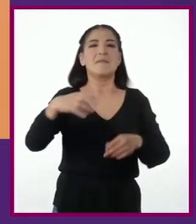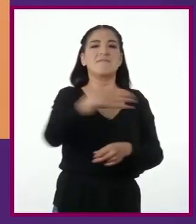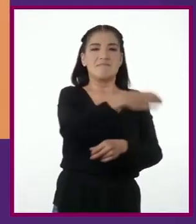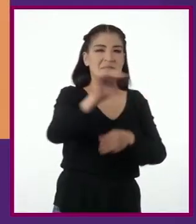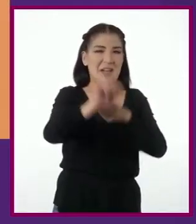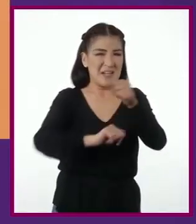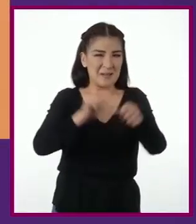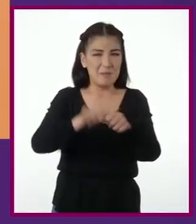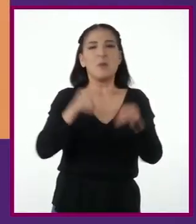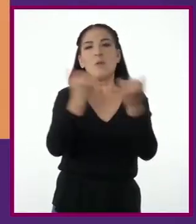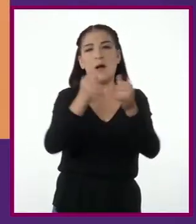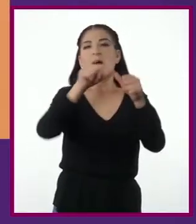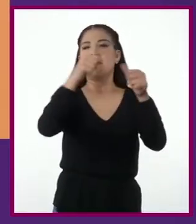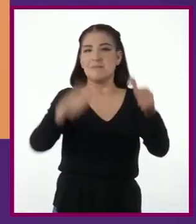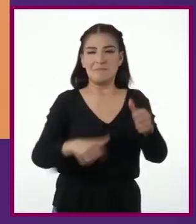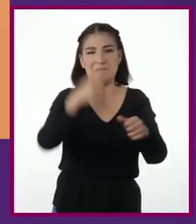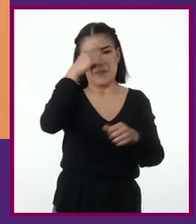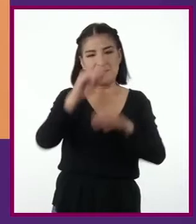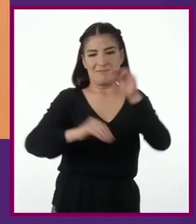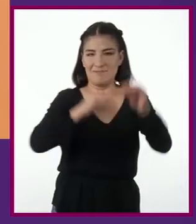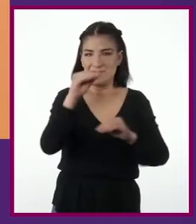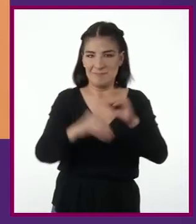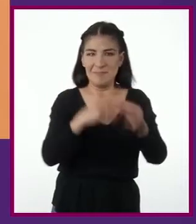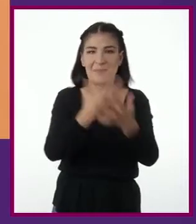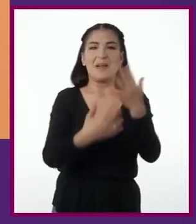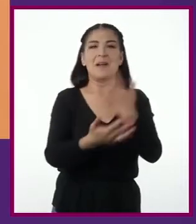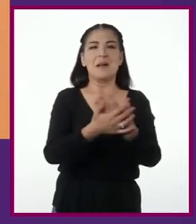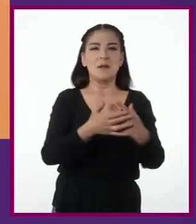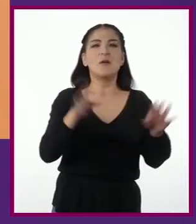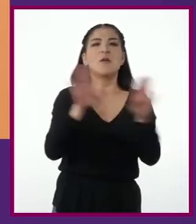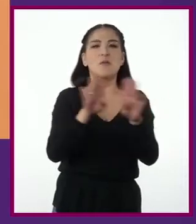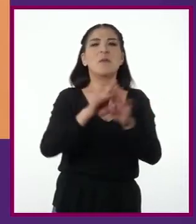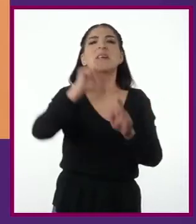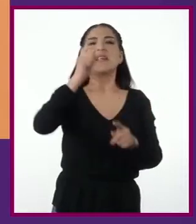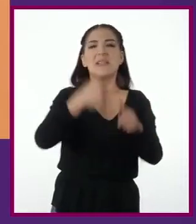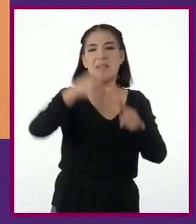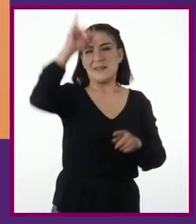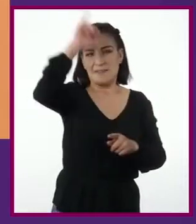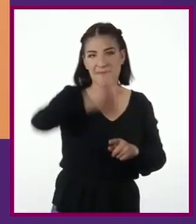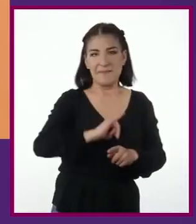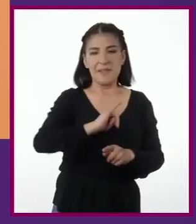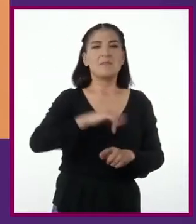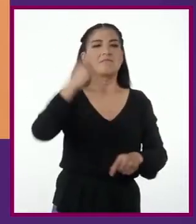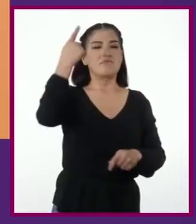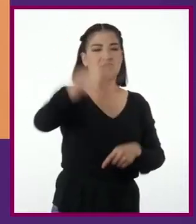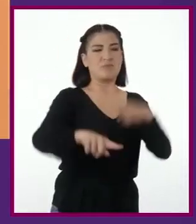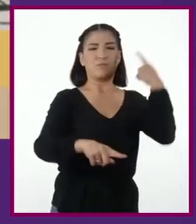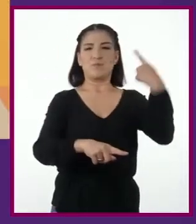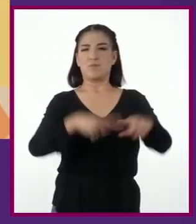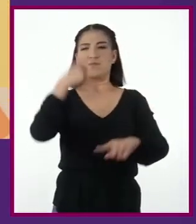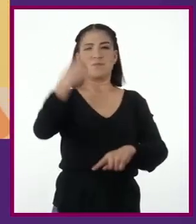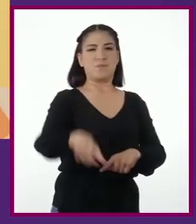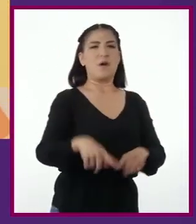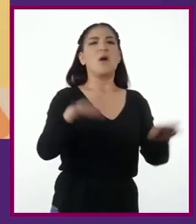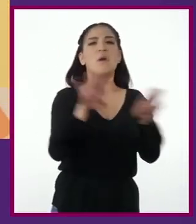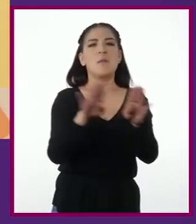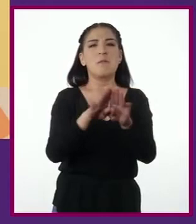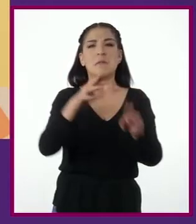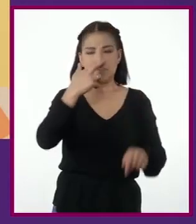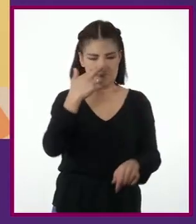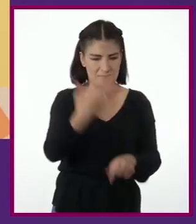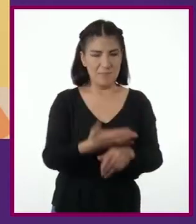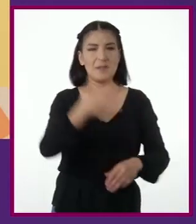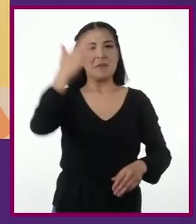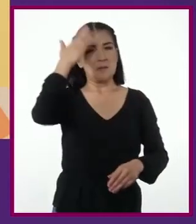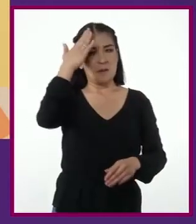agrícolas como artesanales, fue administrado por los jefes o dirigentes, quienes también se encargaban de